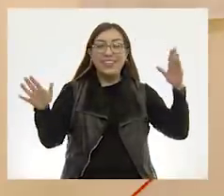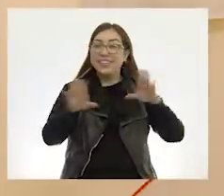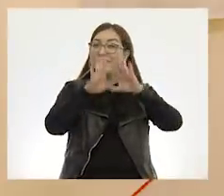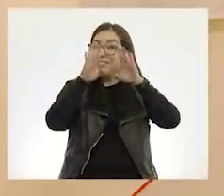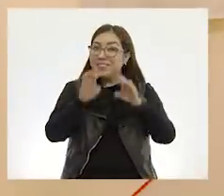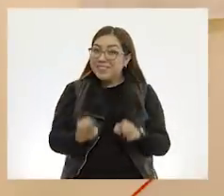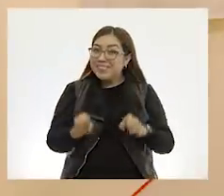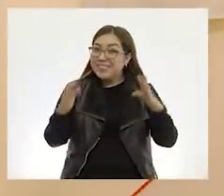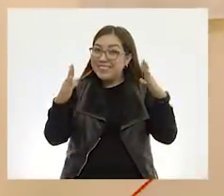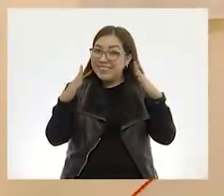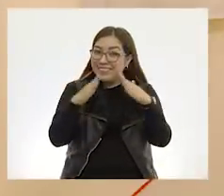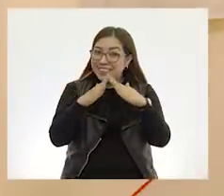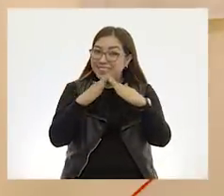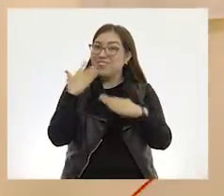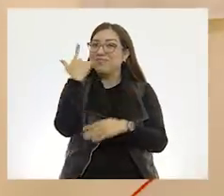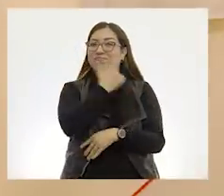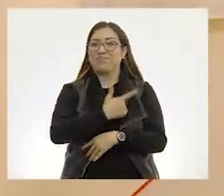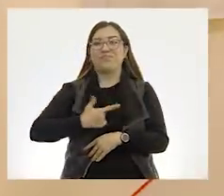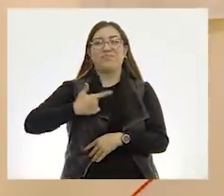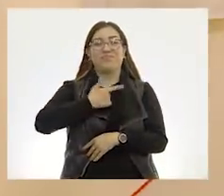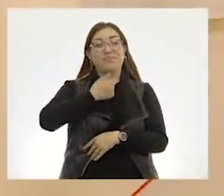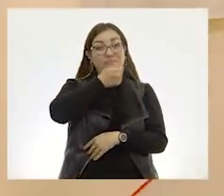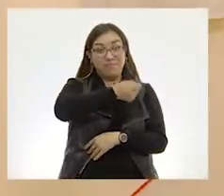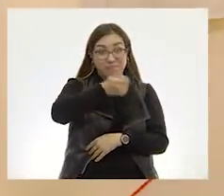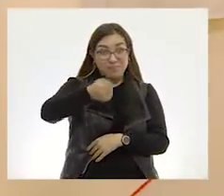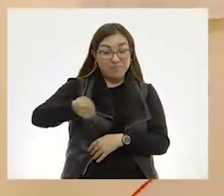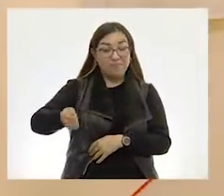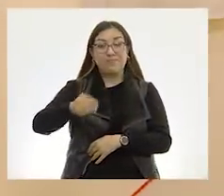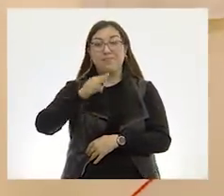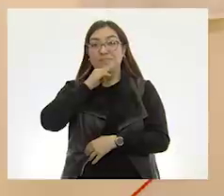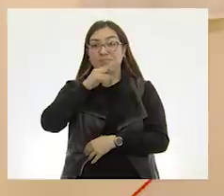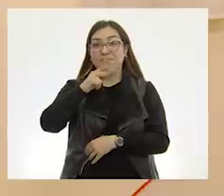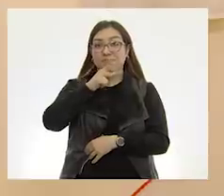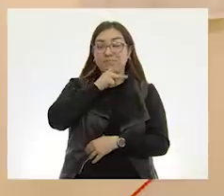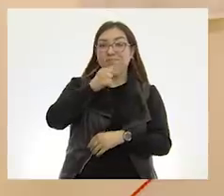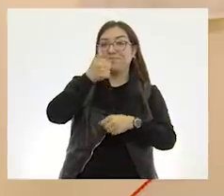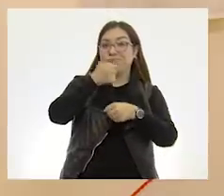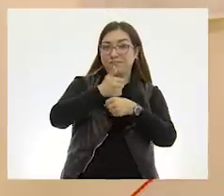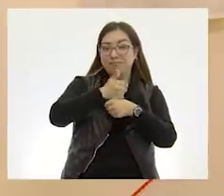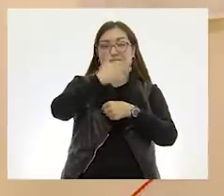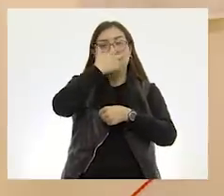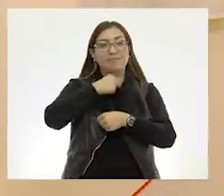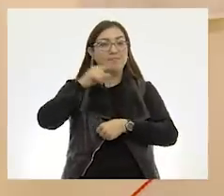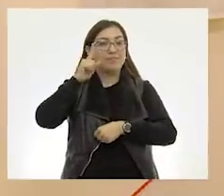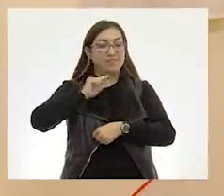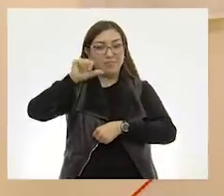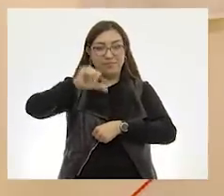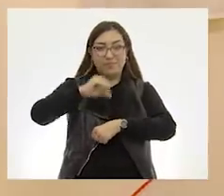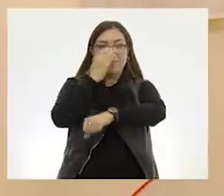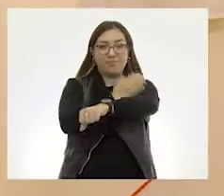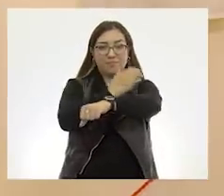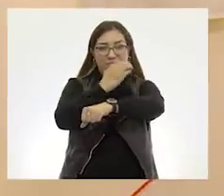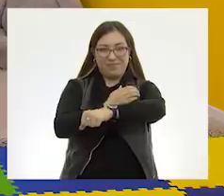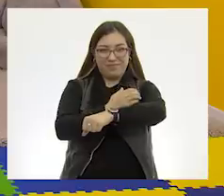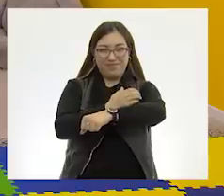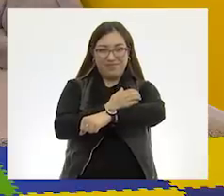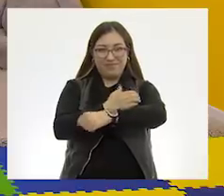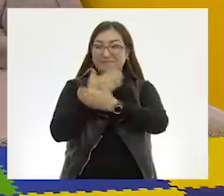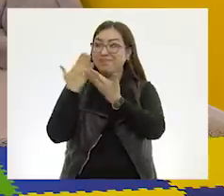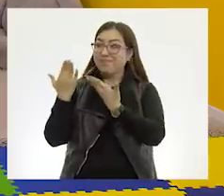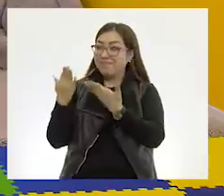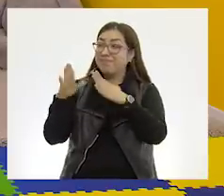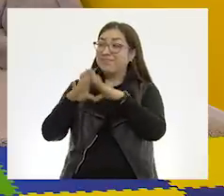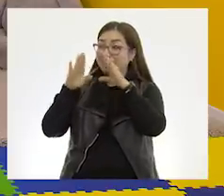están en casa? Me da mucho gusto saludar a las mamás, papás, abuelas y abuelos que nos acompañan en un programa más. Evelyn, ¿cómo